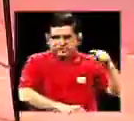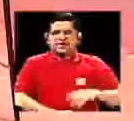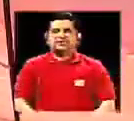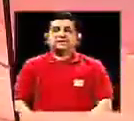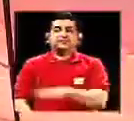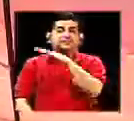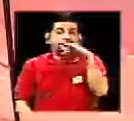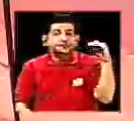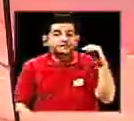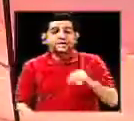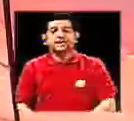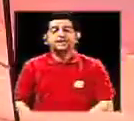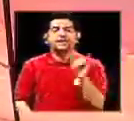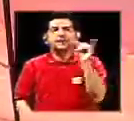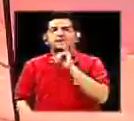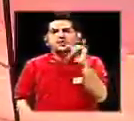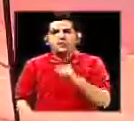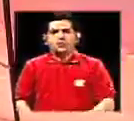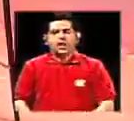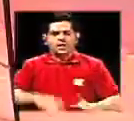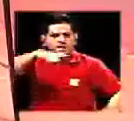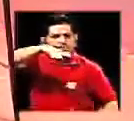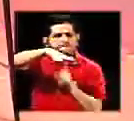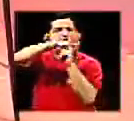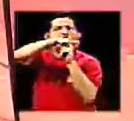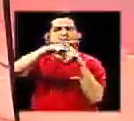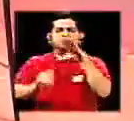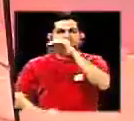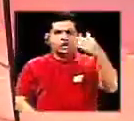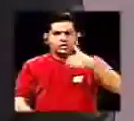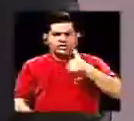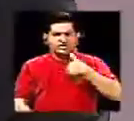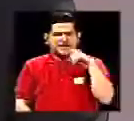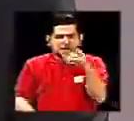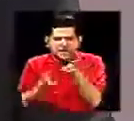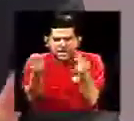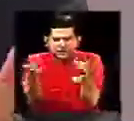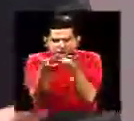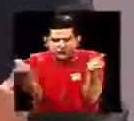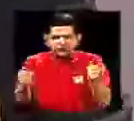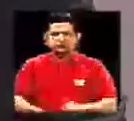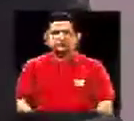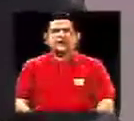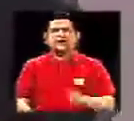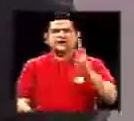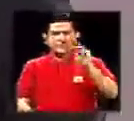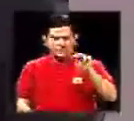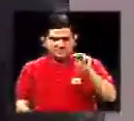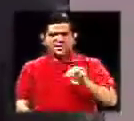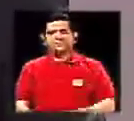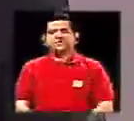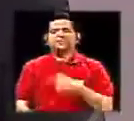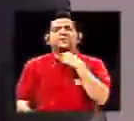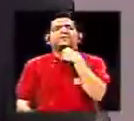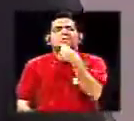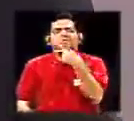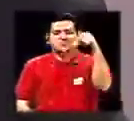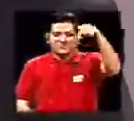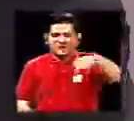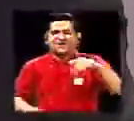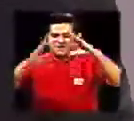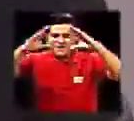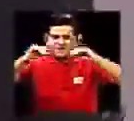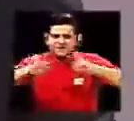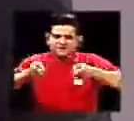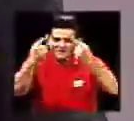de cómo fue que surgió y que se llegó a estos resultados. Don Melvin, es un gusto estar con usted esta